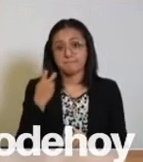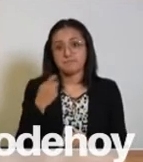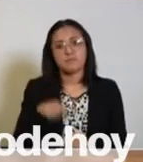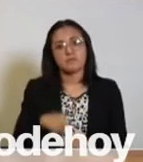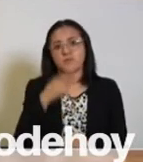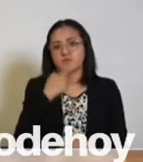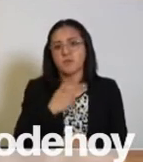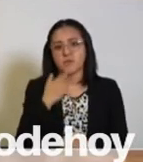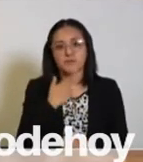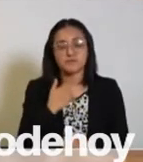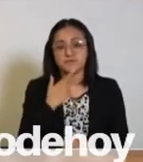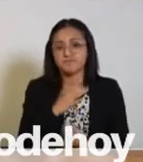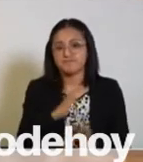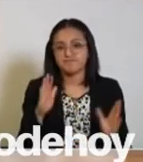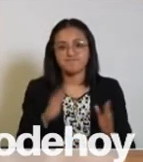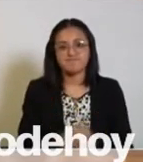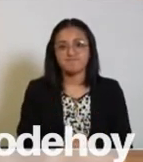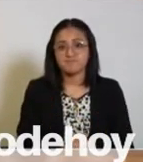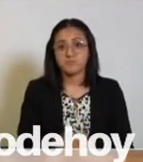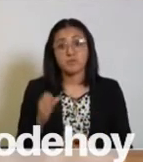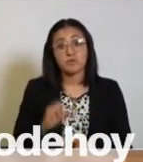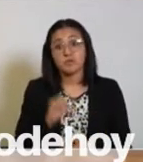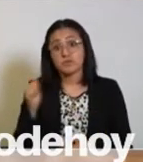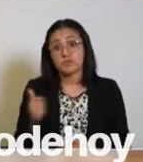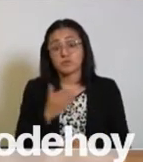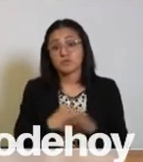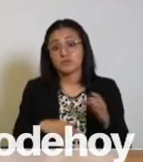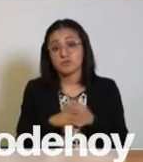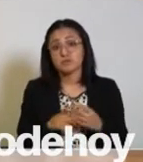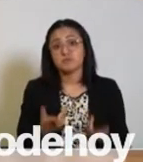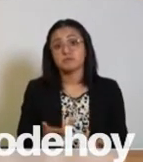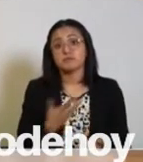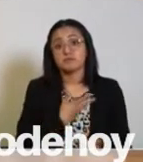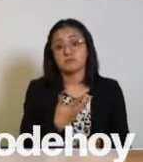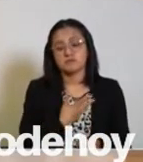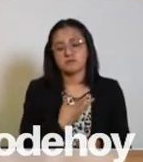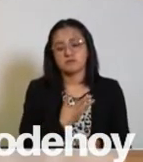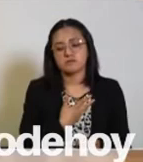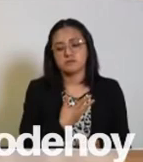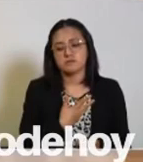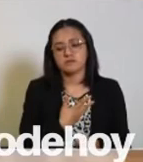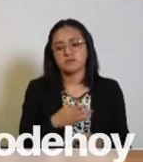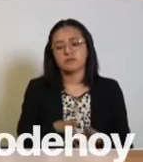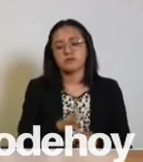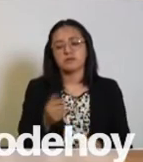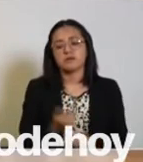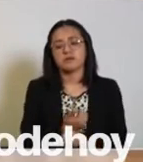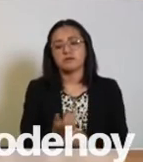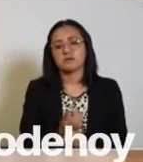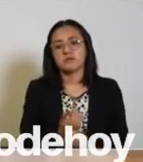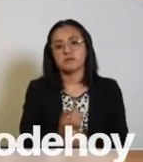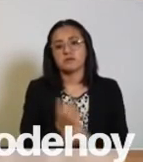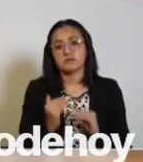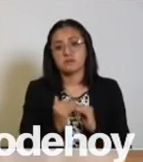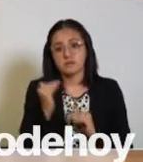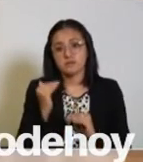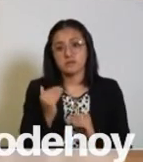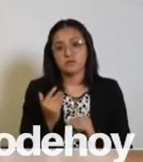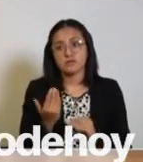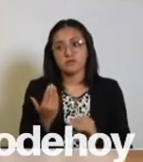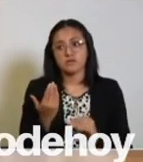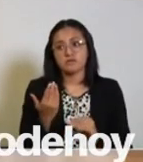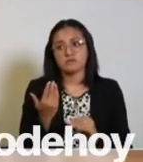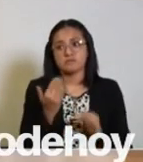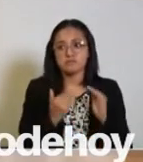rojo las demás regiones tienen un amarillo ascendente y rumbo a